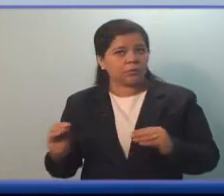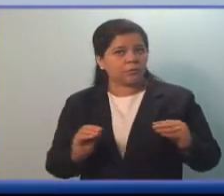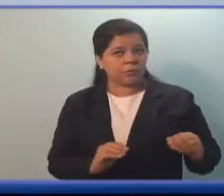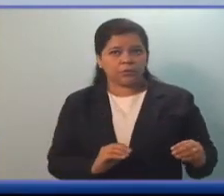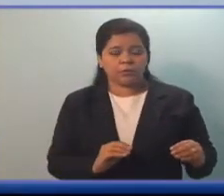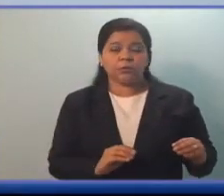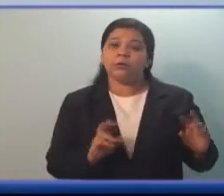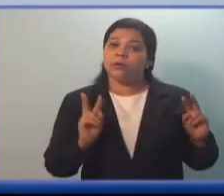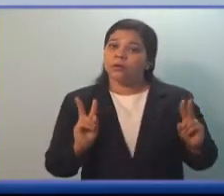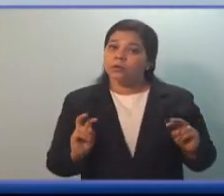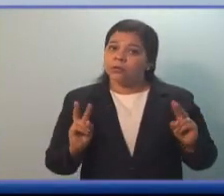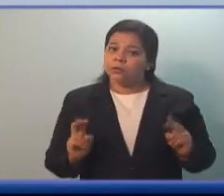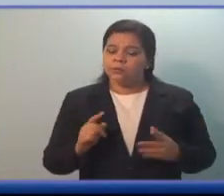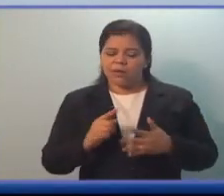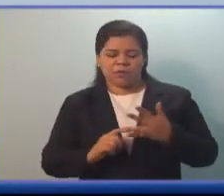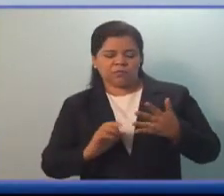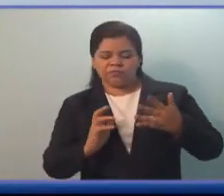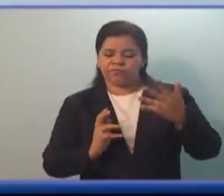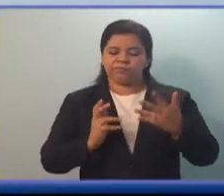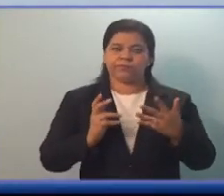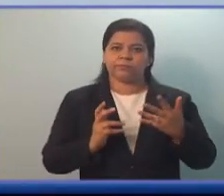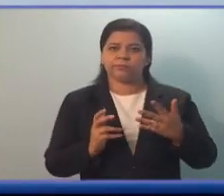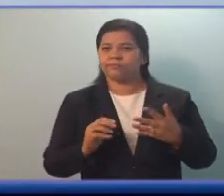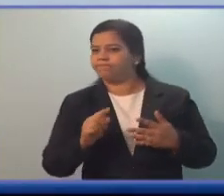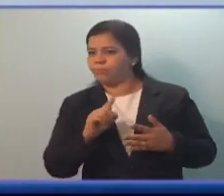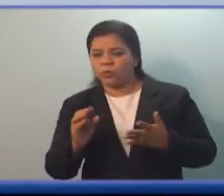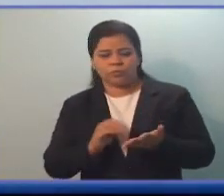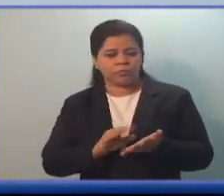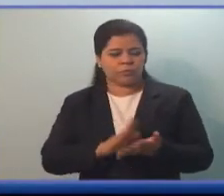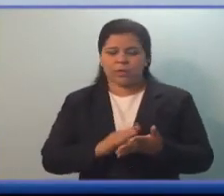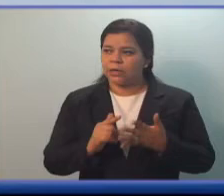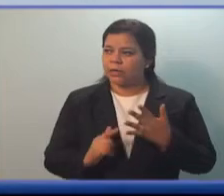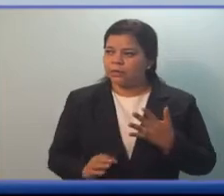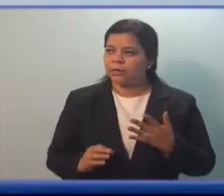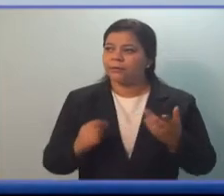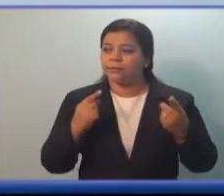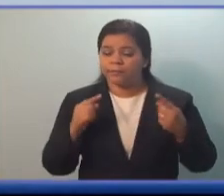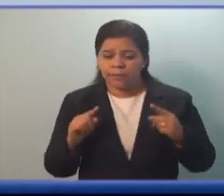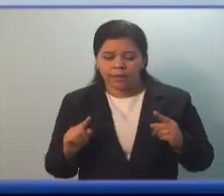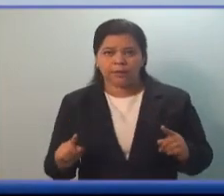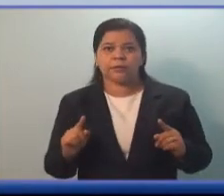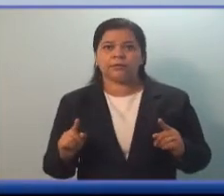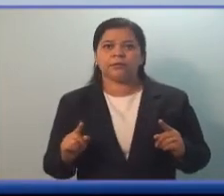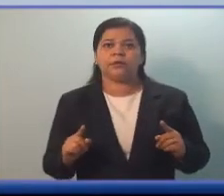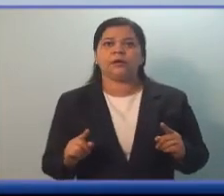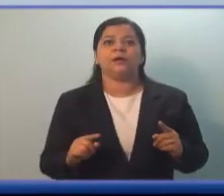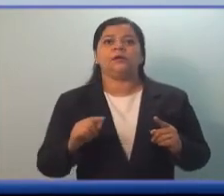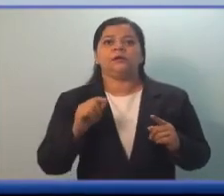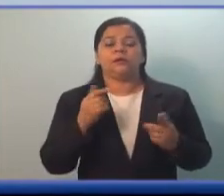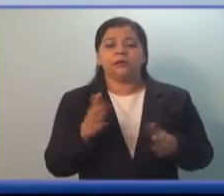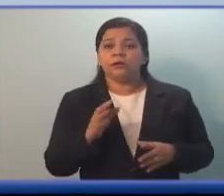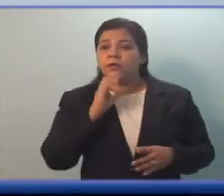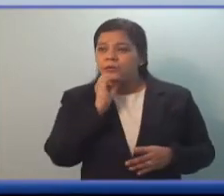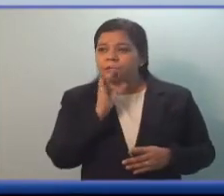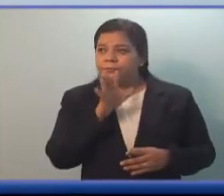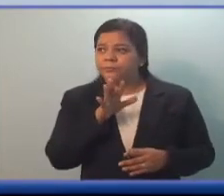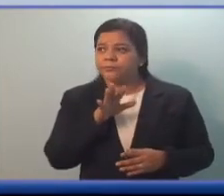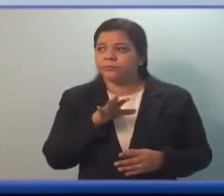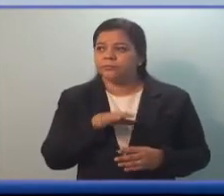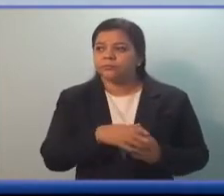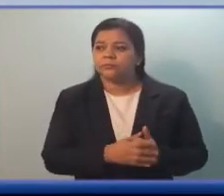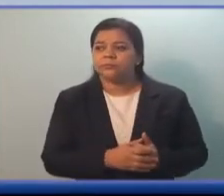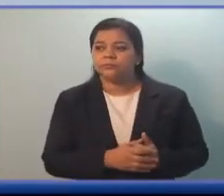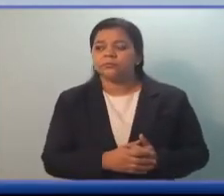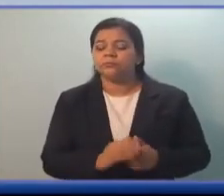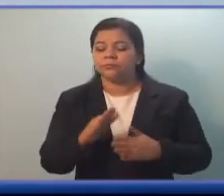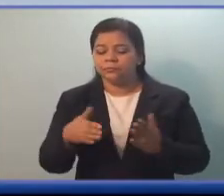tema de la inconstitucionalidad por omisión no está en la ley, pero la jurisprudencia de la Sala ha considerado que, dado el contexto